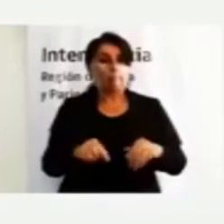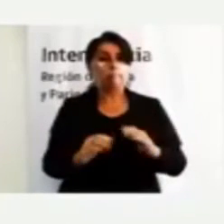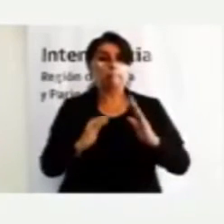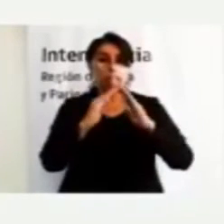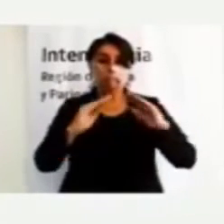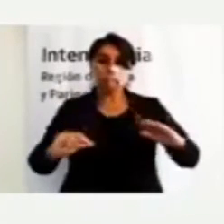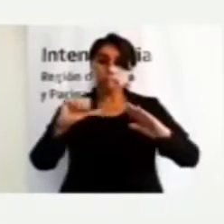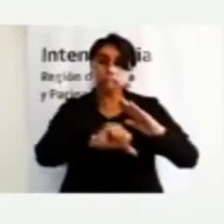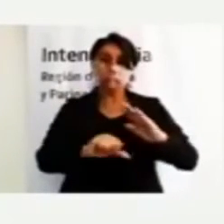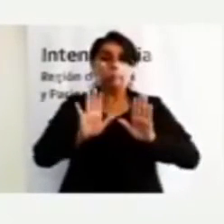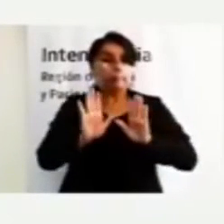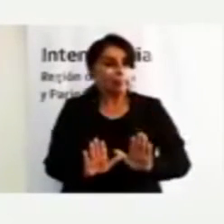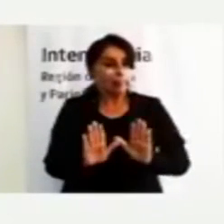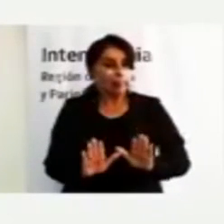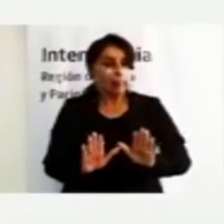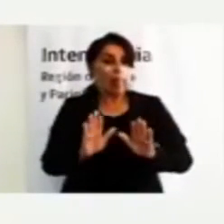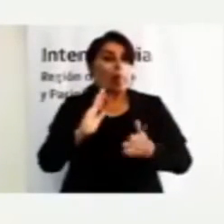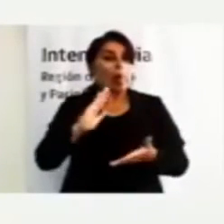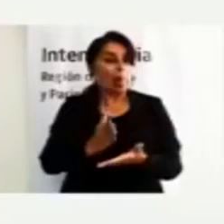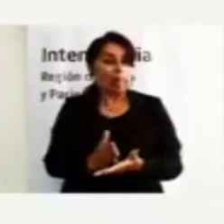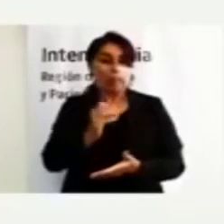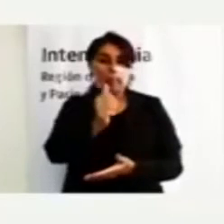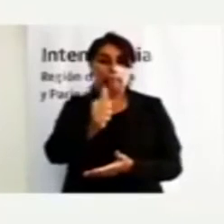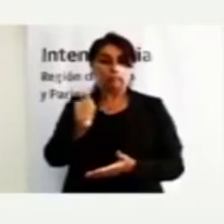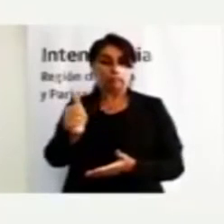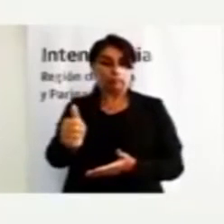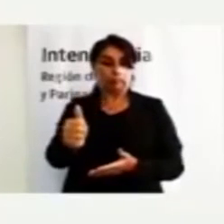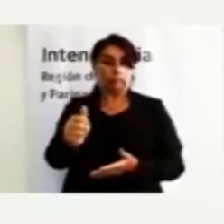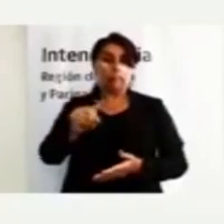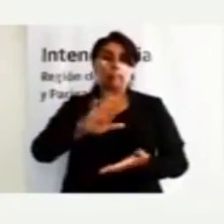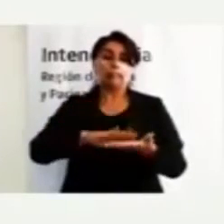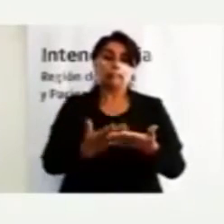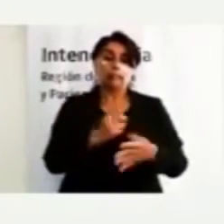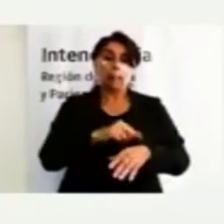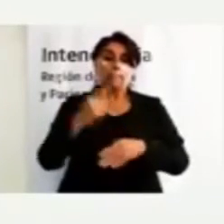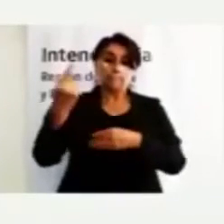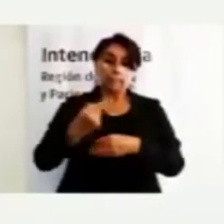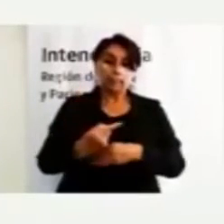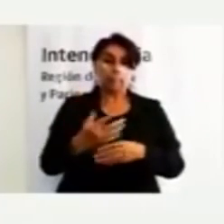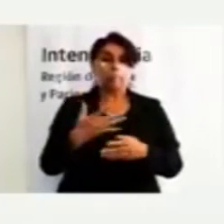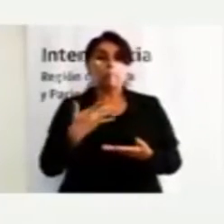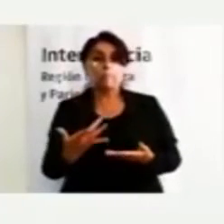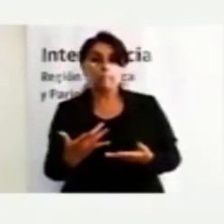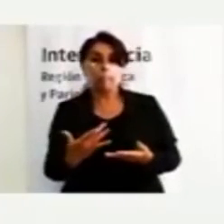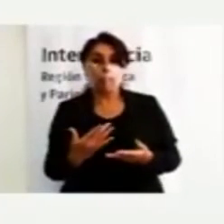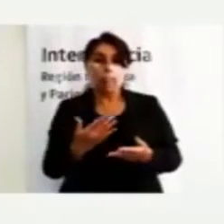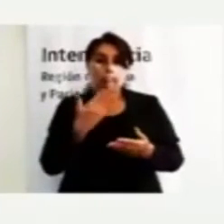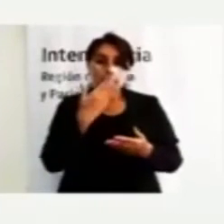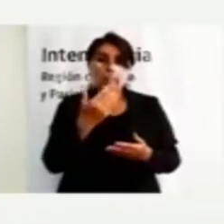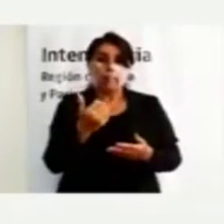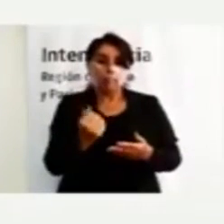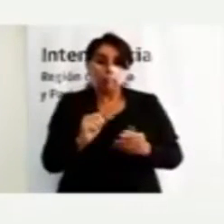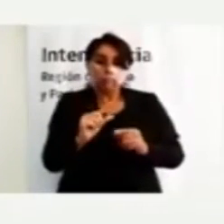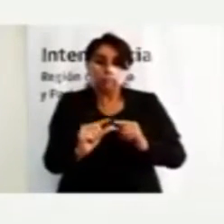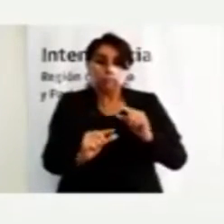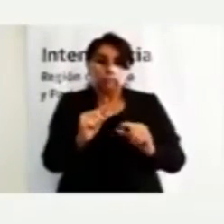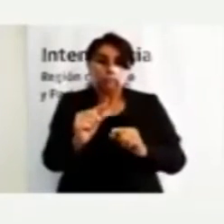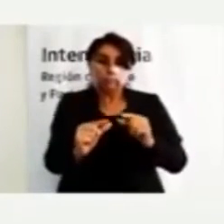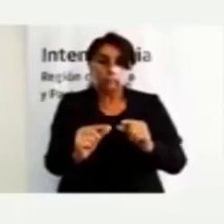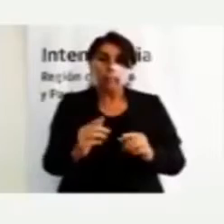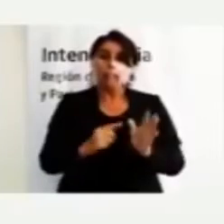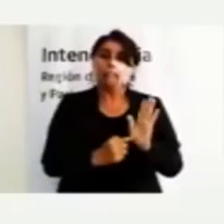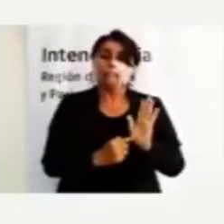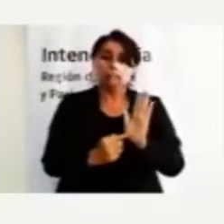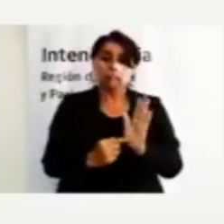autoridad sanitaria lo determine, es decir, hasta que existan las condiciones de mejoría que indiquen que se puede avanzar hacia